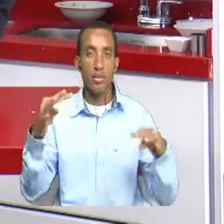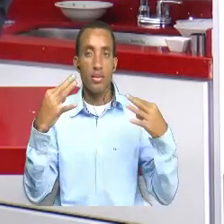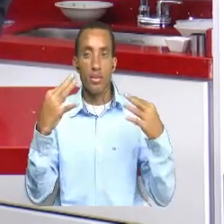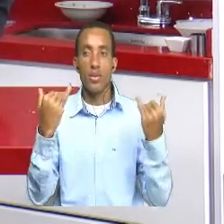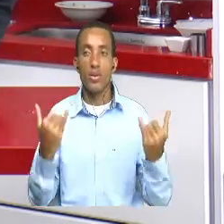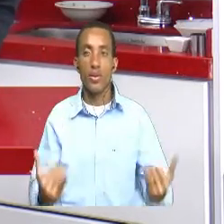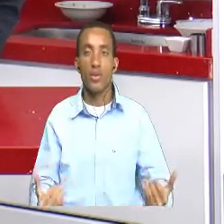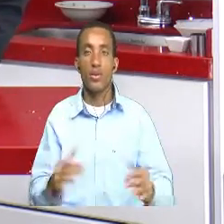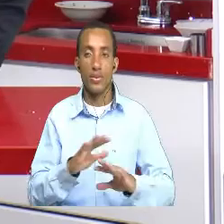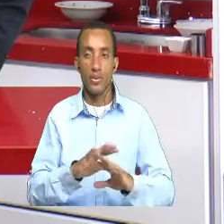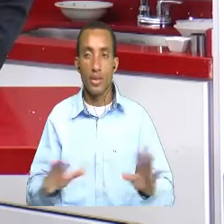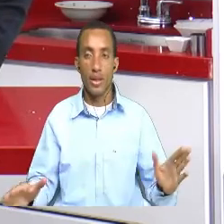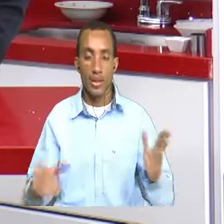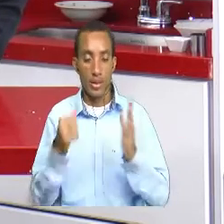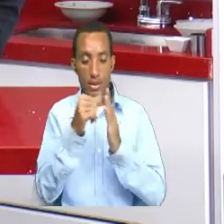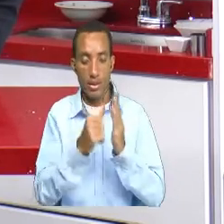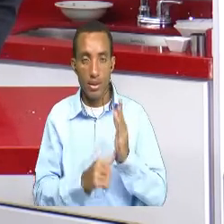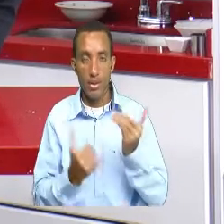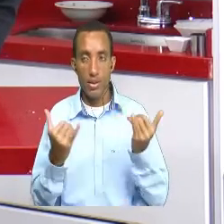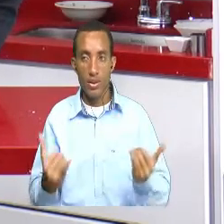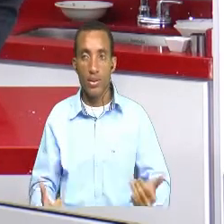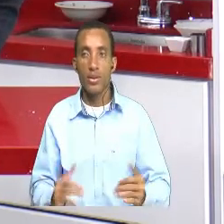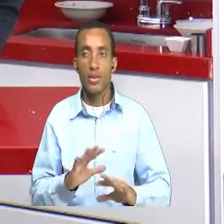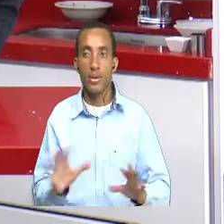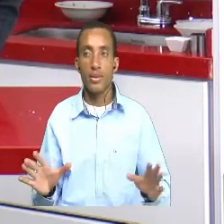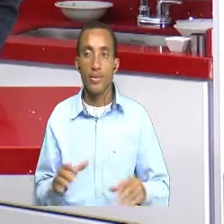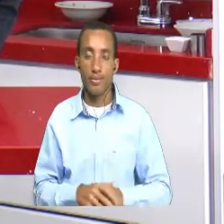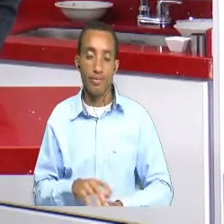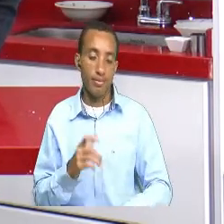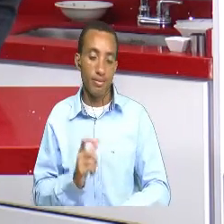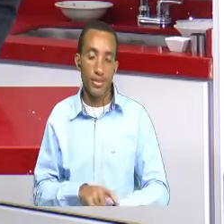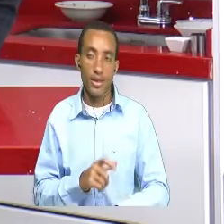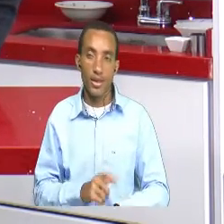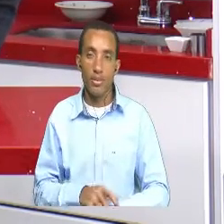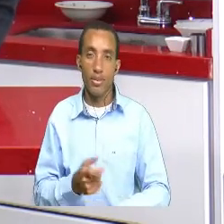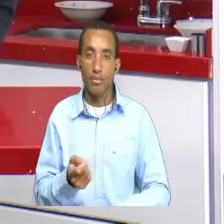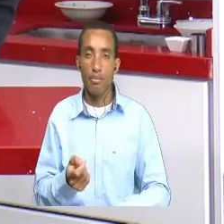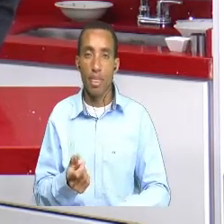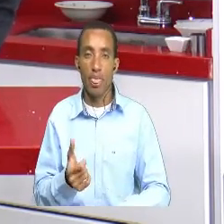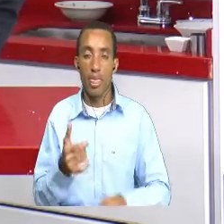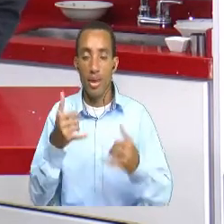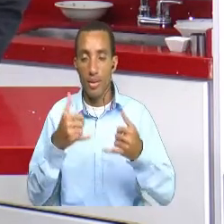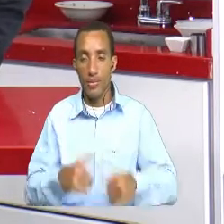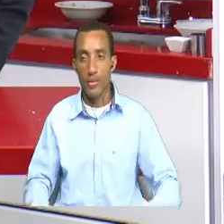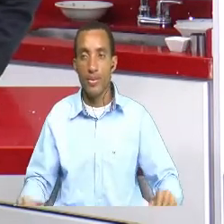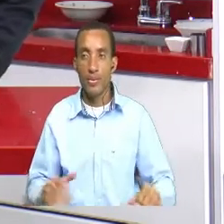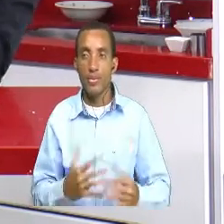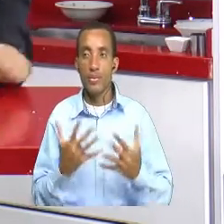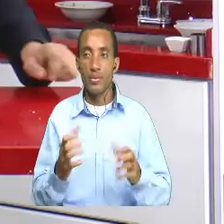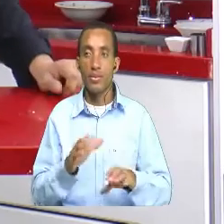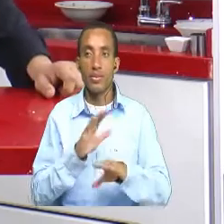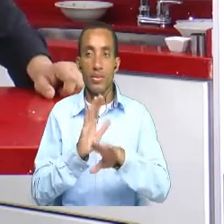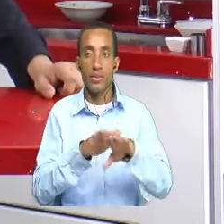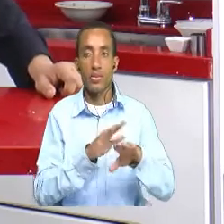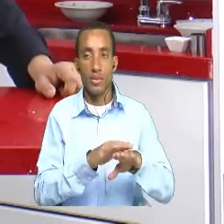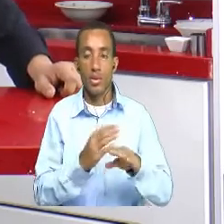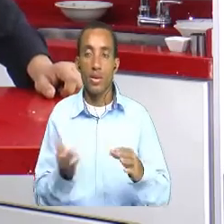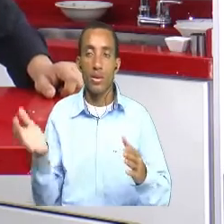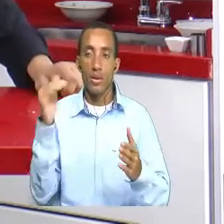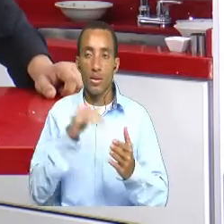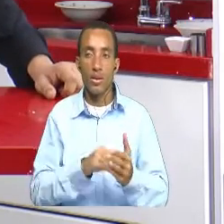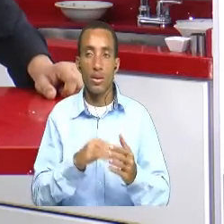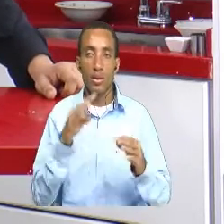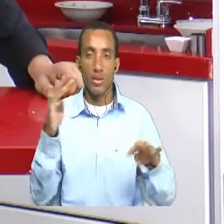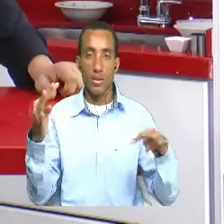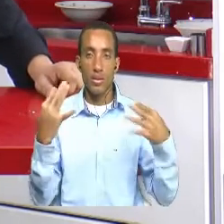esta fue nuestra receta del día de hoy lastimosamente el tiempo llega a su fin sin embargo boehner invitarlos una vez más para que no dejen de visitar